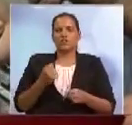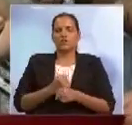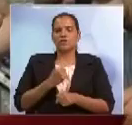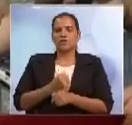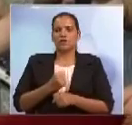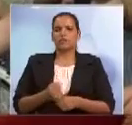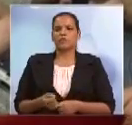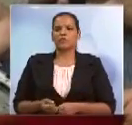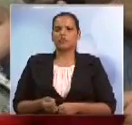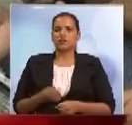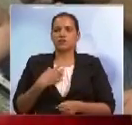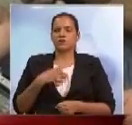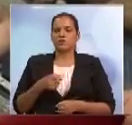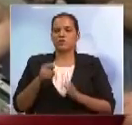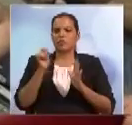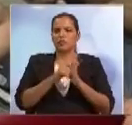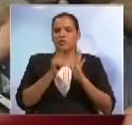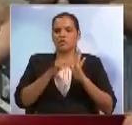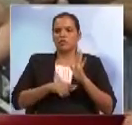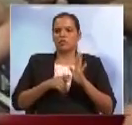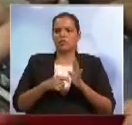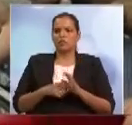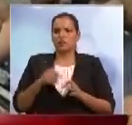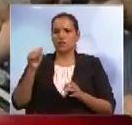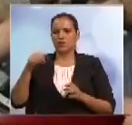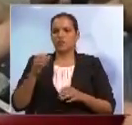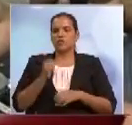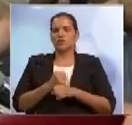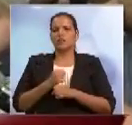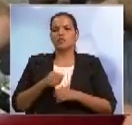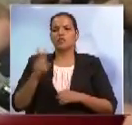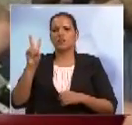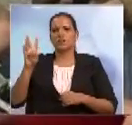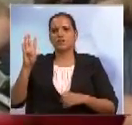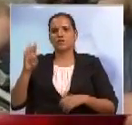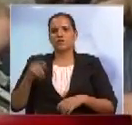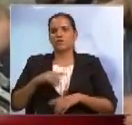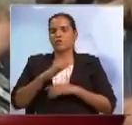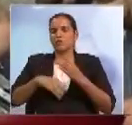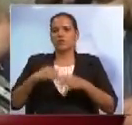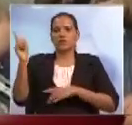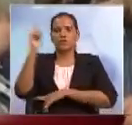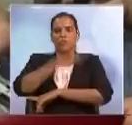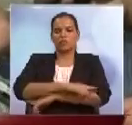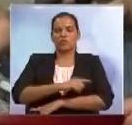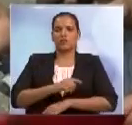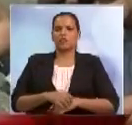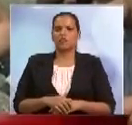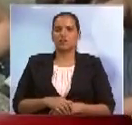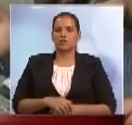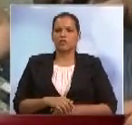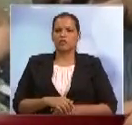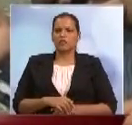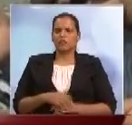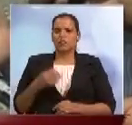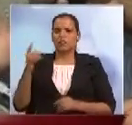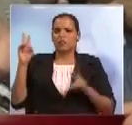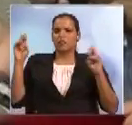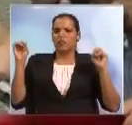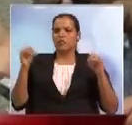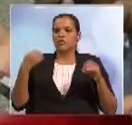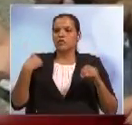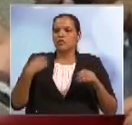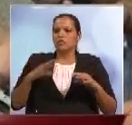porque significa que van a haber jueces y fiscales aquí trabajando 24 horas y que esto permitirá que temas que tienen que ver con